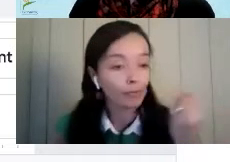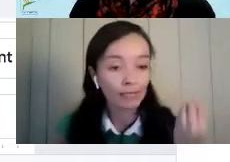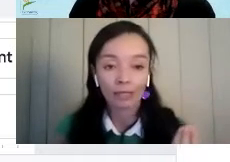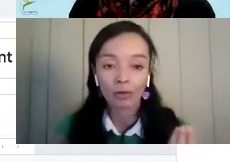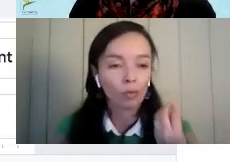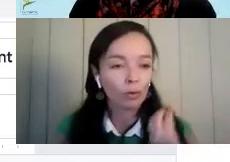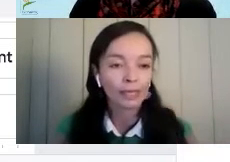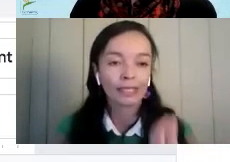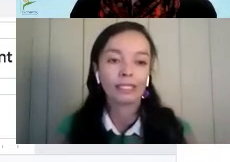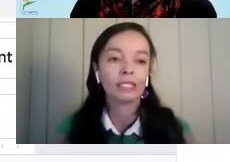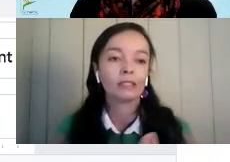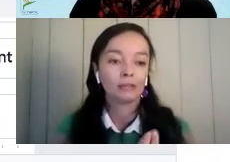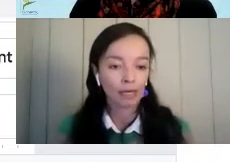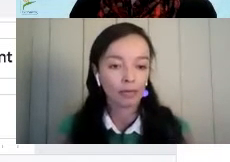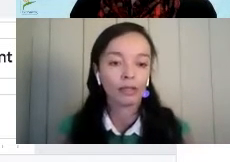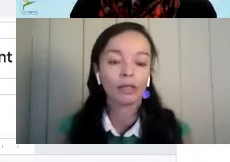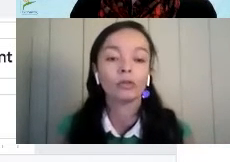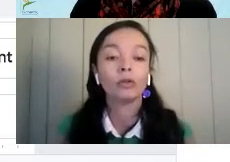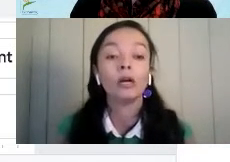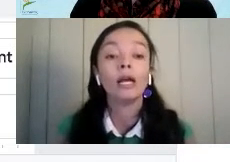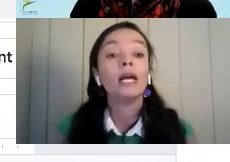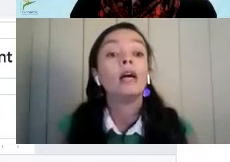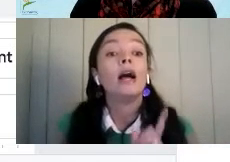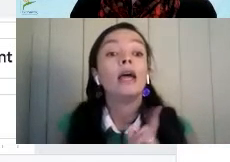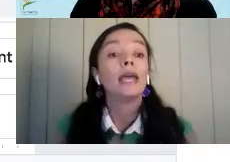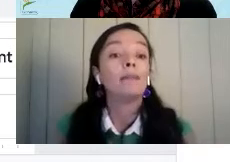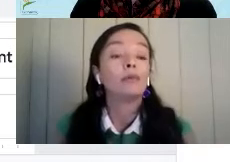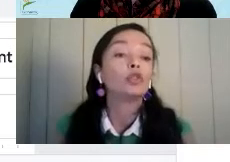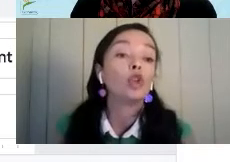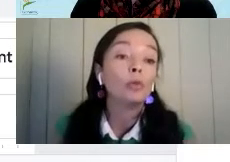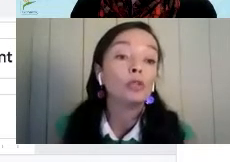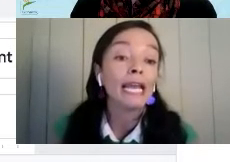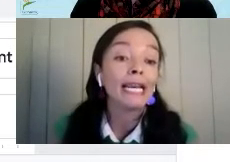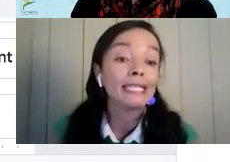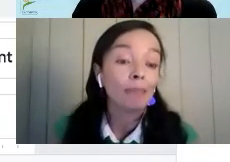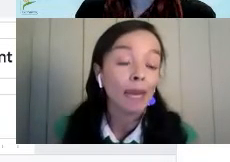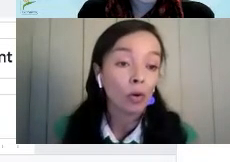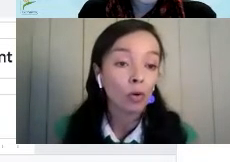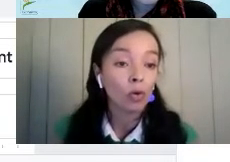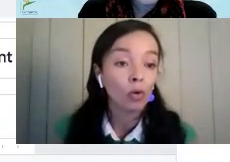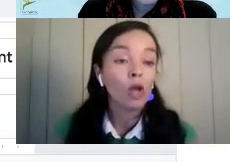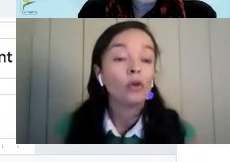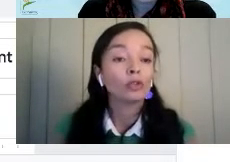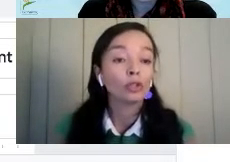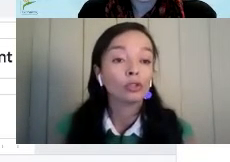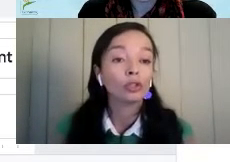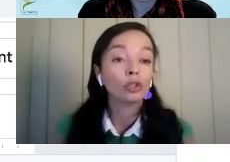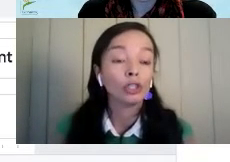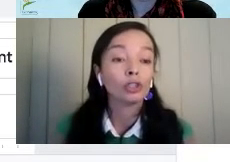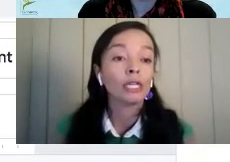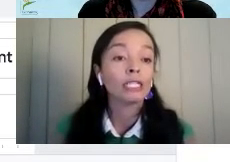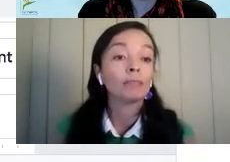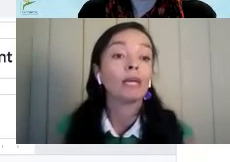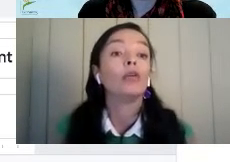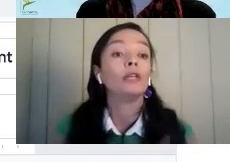para hacerlo. Con poquitas señas van aprendiendo. Ejemplo, somos el espejo. Nosotros, los